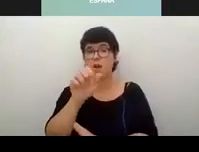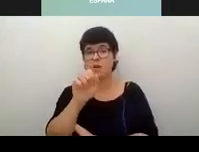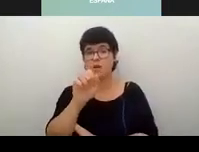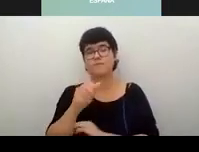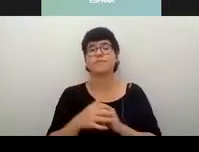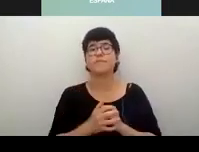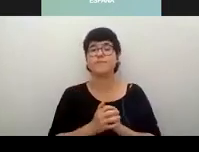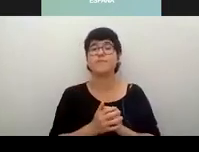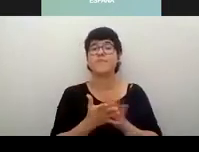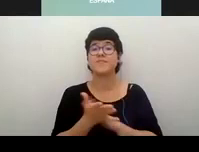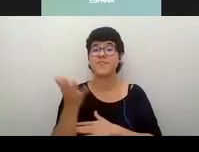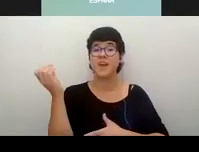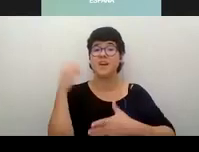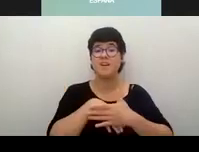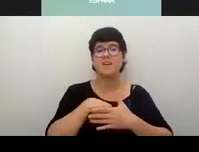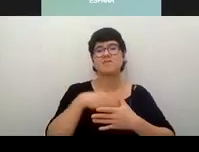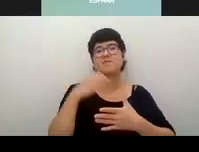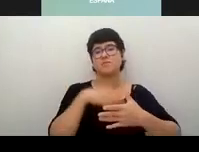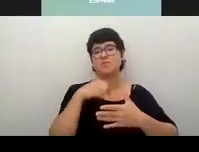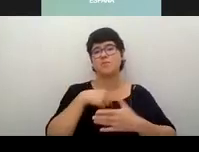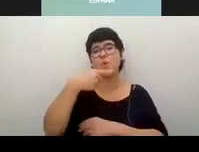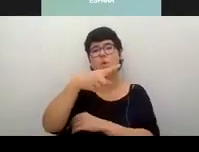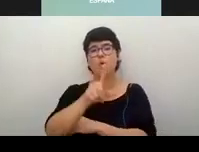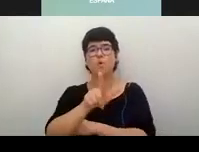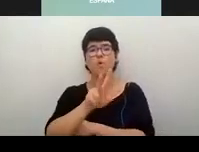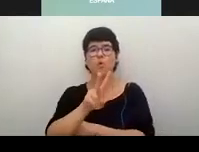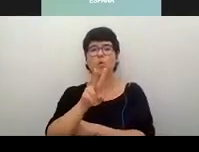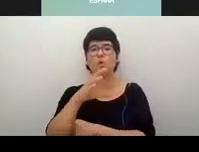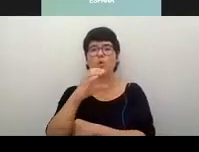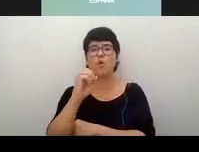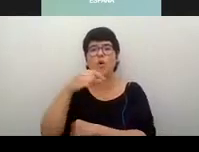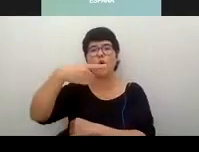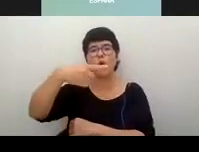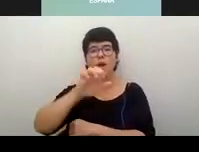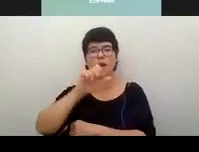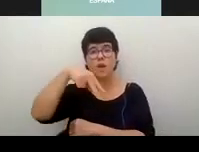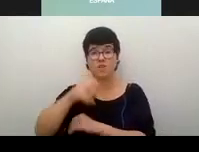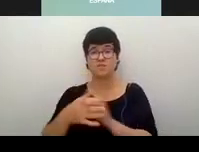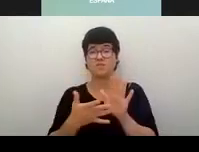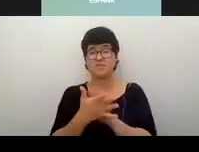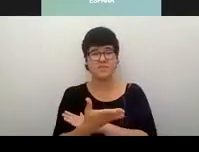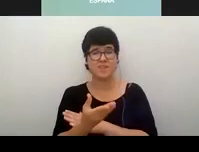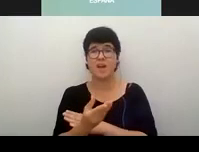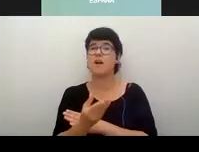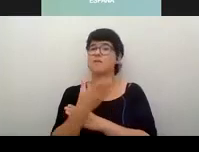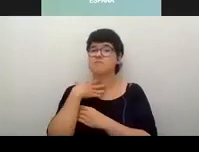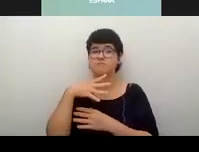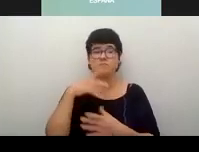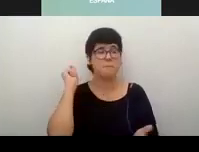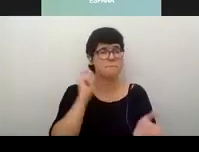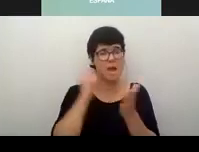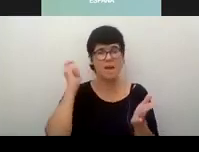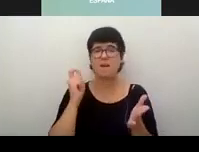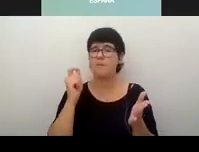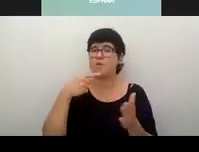nivel muscular y hepático. Recordad que el glucógeno es la fuente más inmediata de glucosa, es la